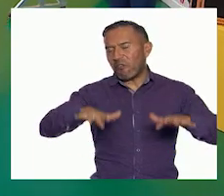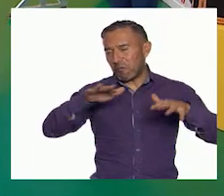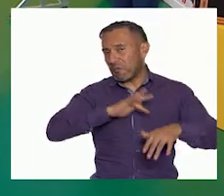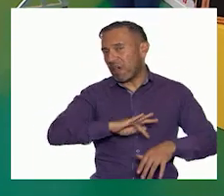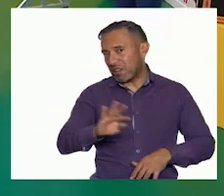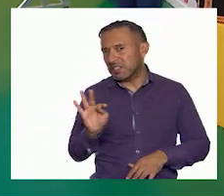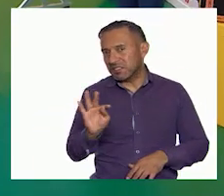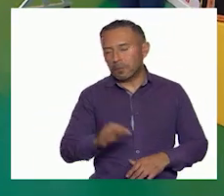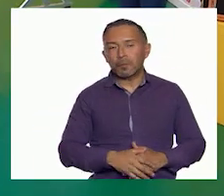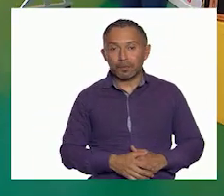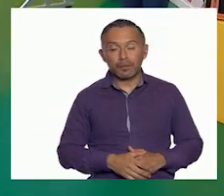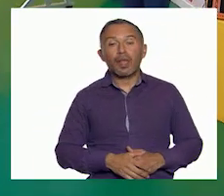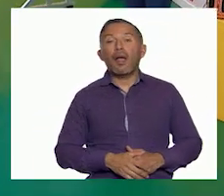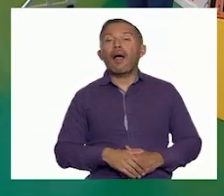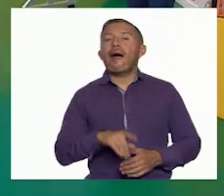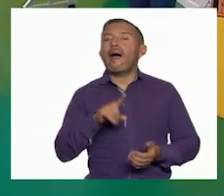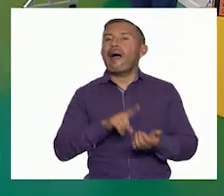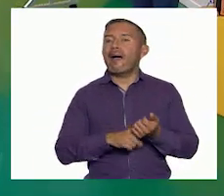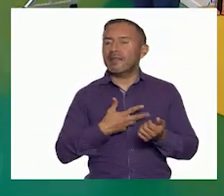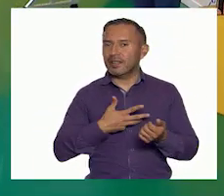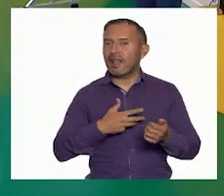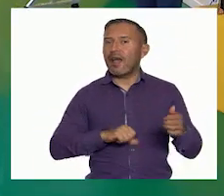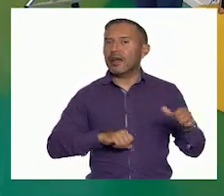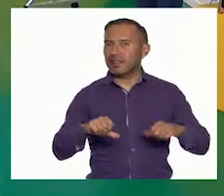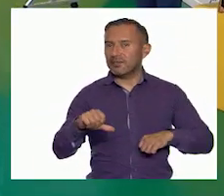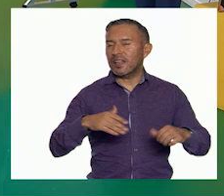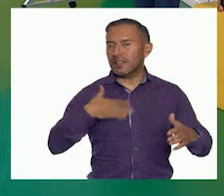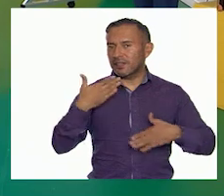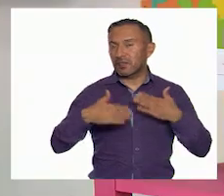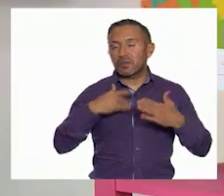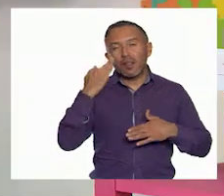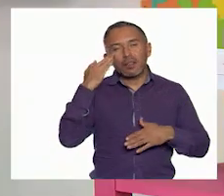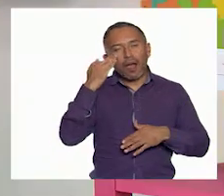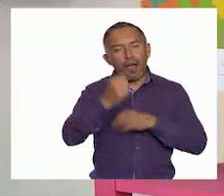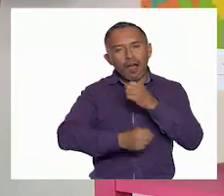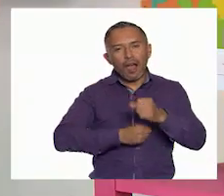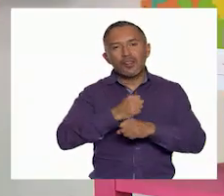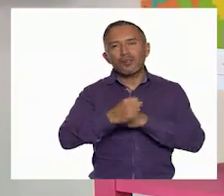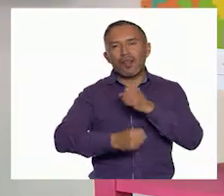algunas actividades recreativas que pueden estar cambiando con el paso del tiempo. En este